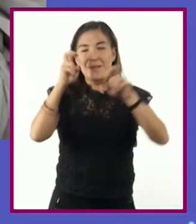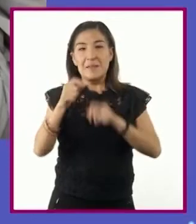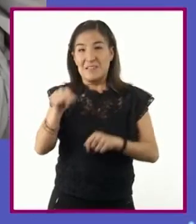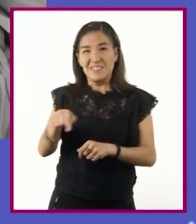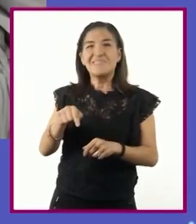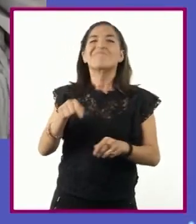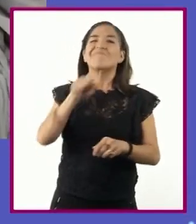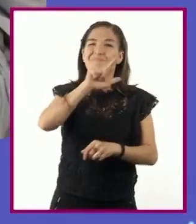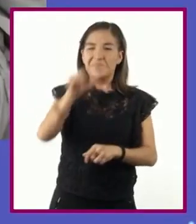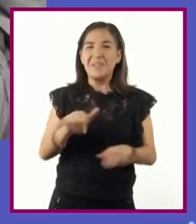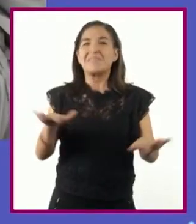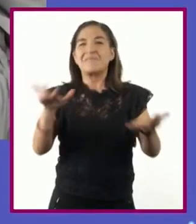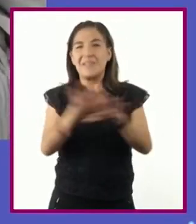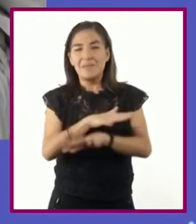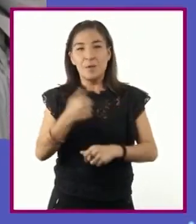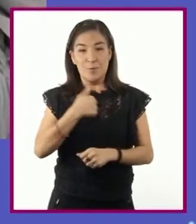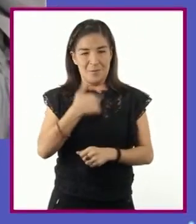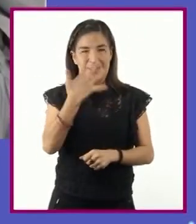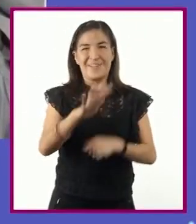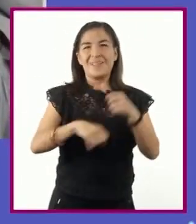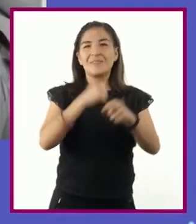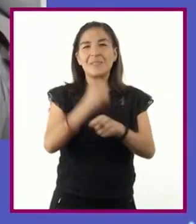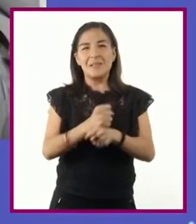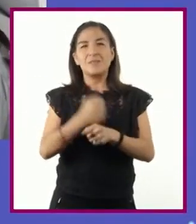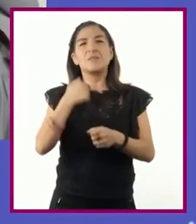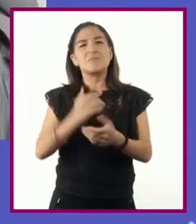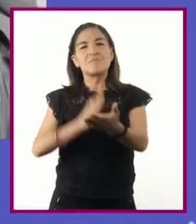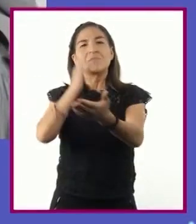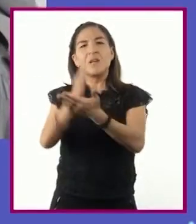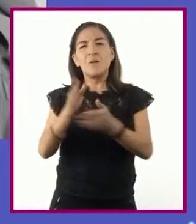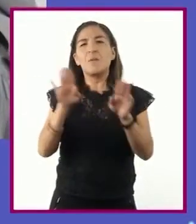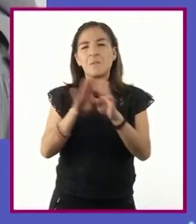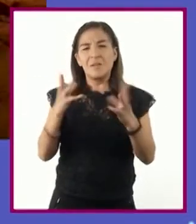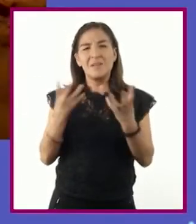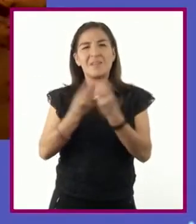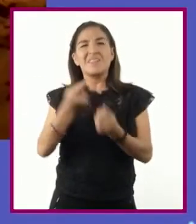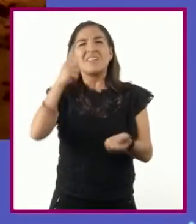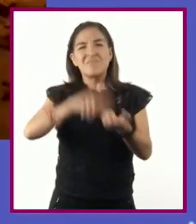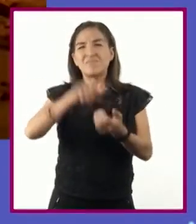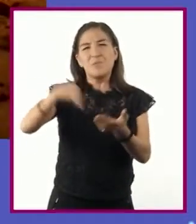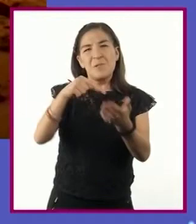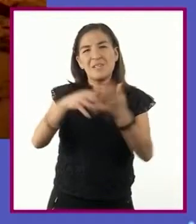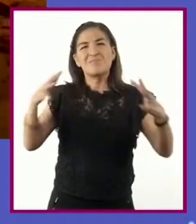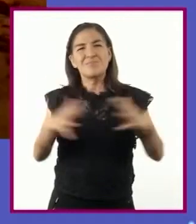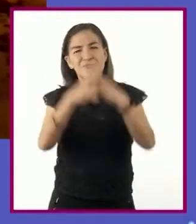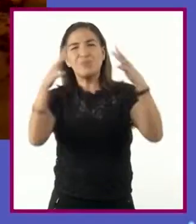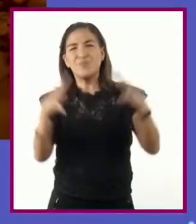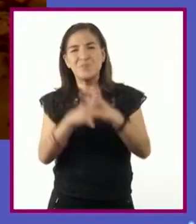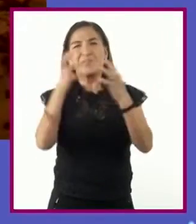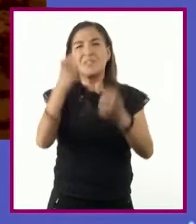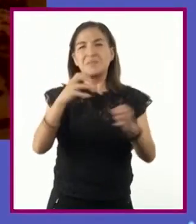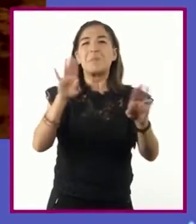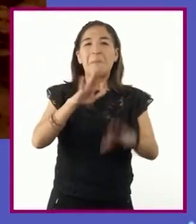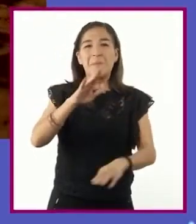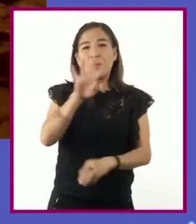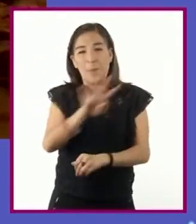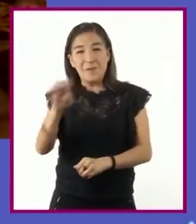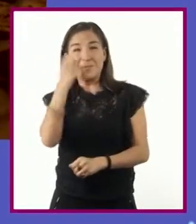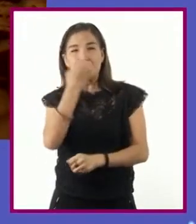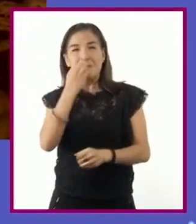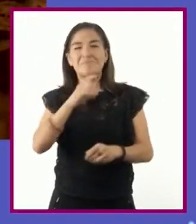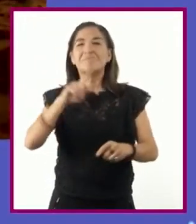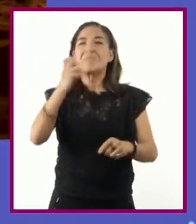cambió. Cuando tenía 10 años, SWAT se convirtió de repente en un medio de terrorismo. Más de 400 escuelas fueron